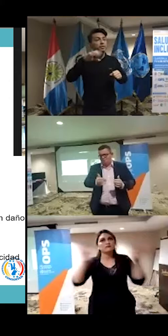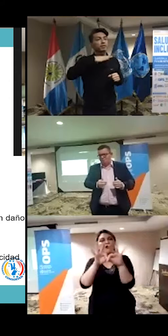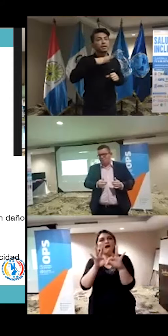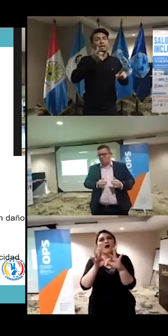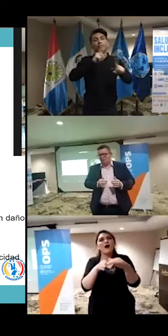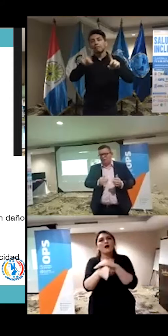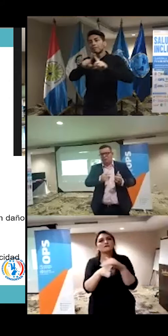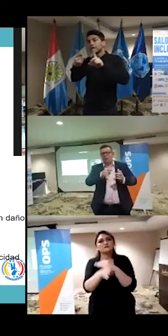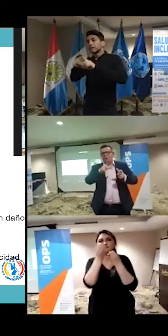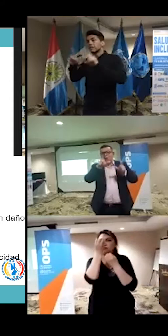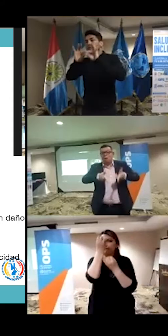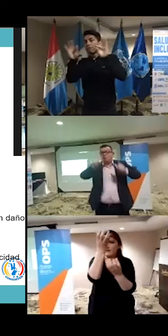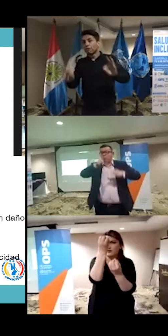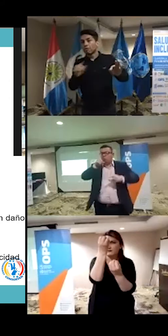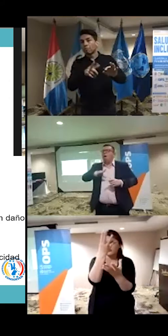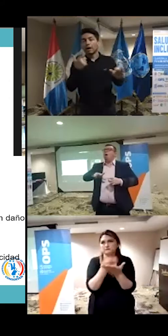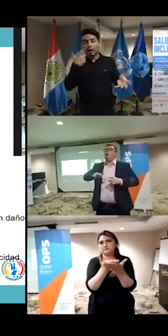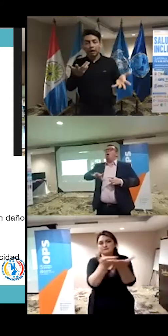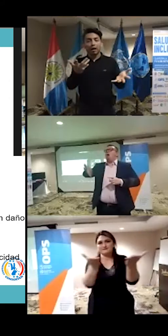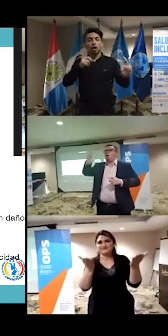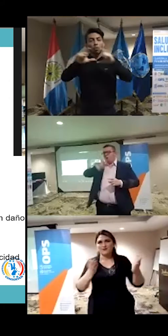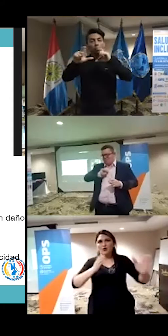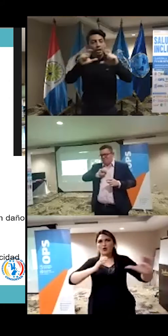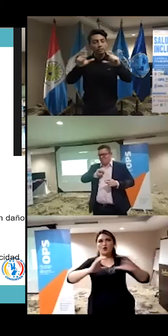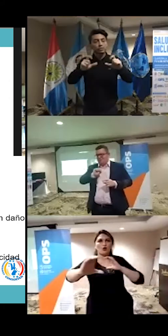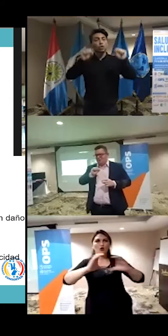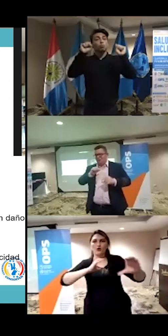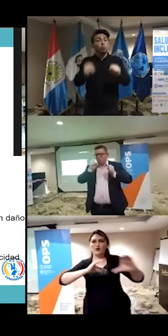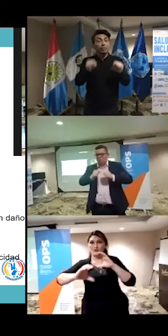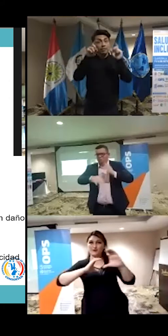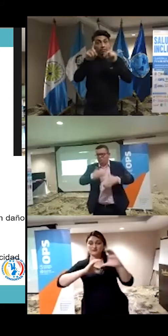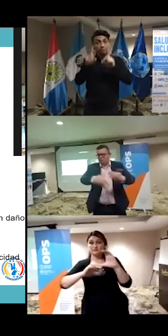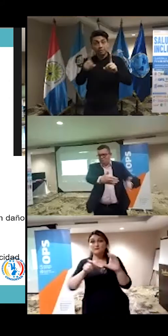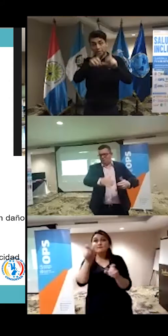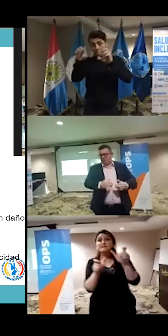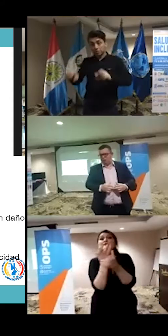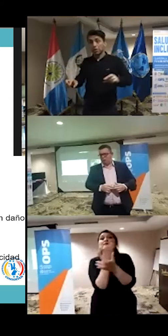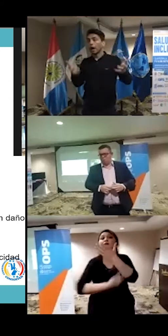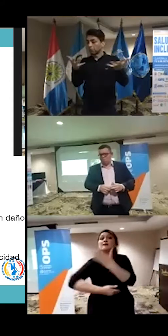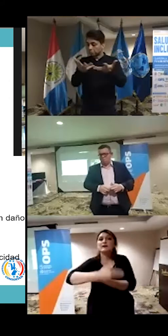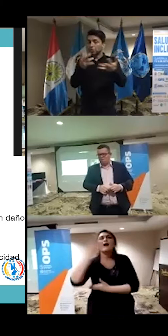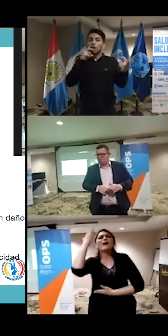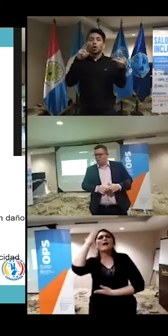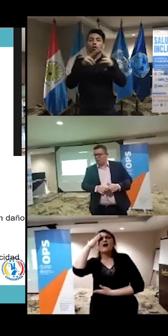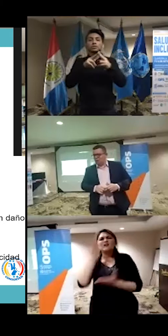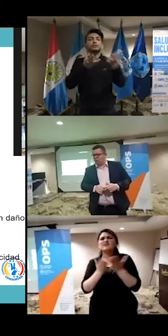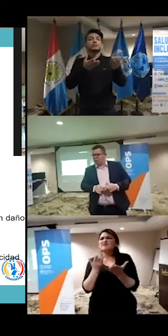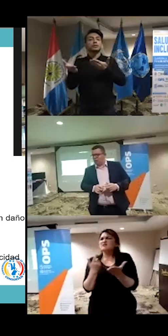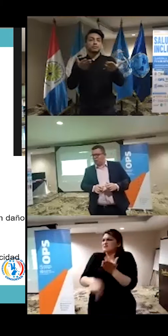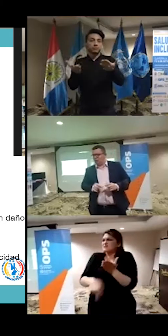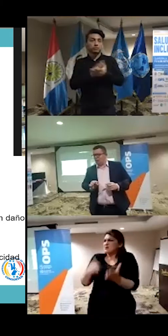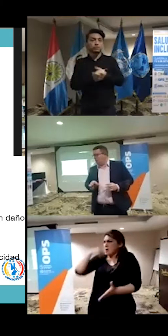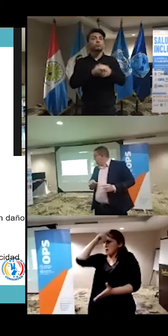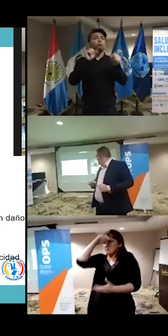diferentes canales y formatos accesibles de comunicación para que las personas con discapacidad puedan acceder y conocer de los servicios y además